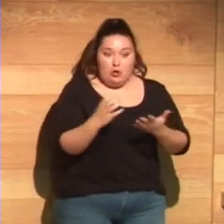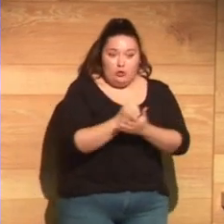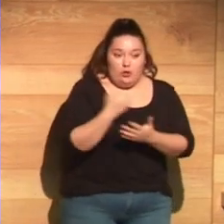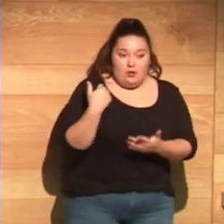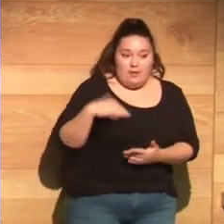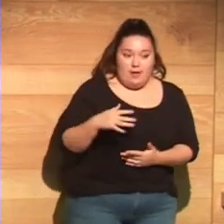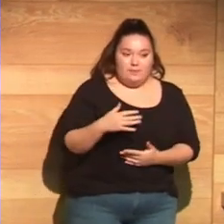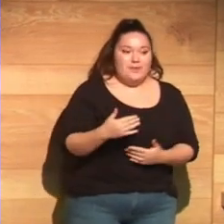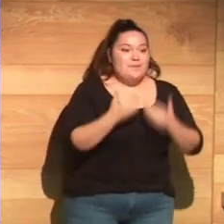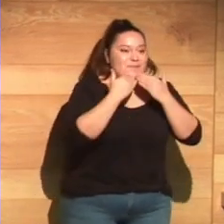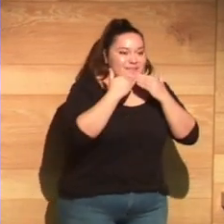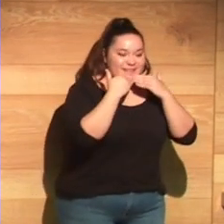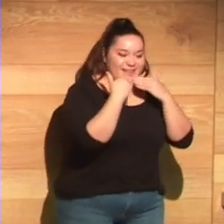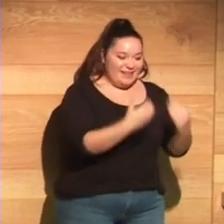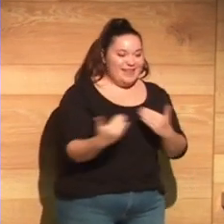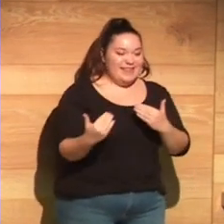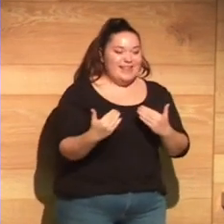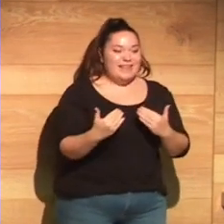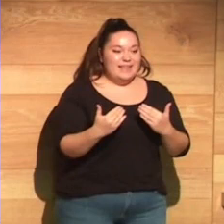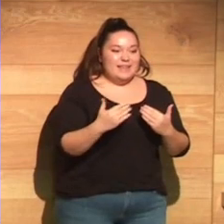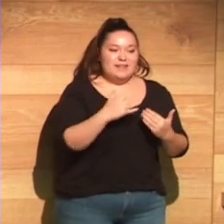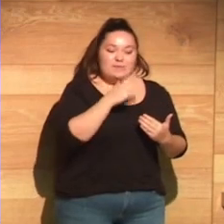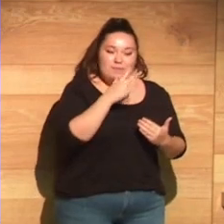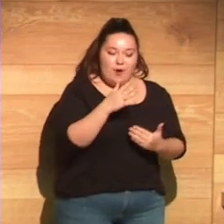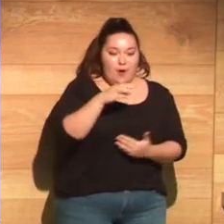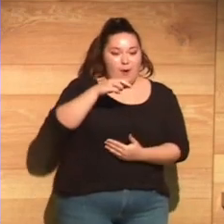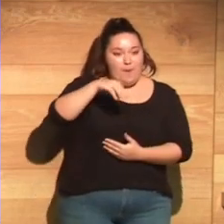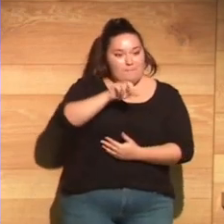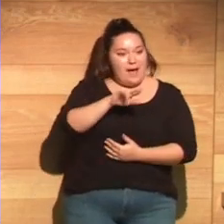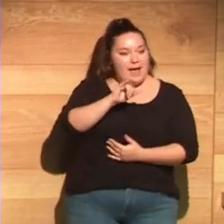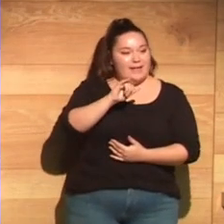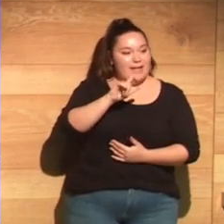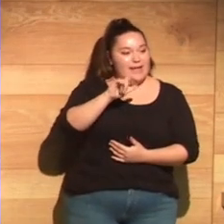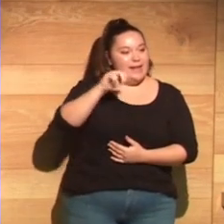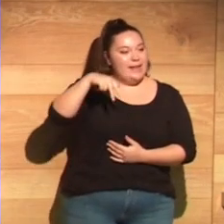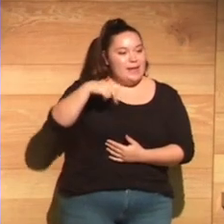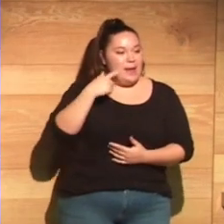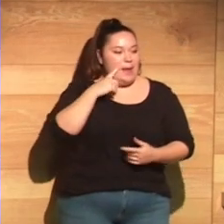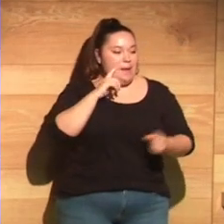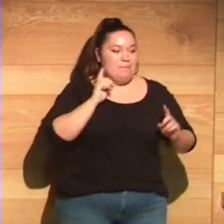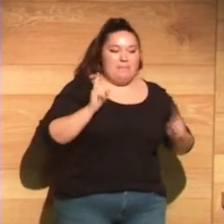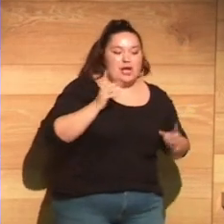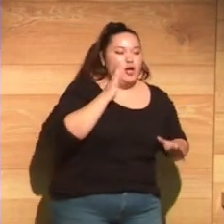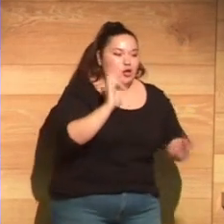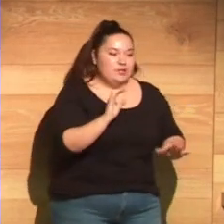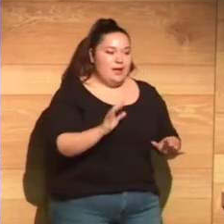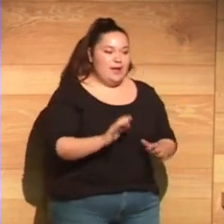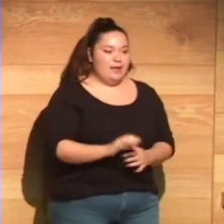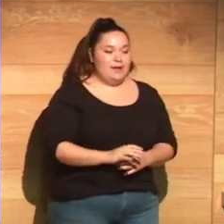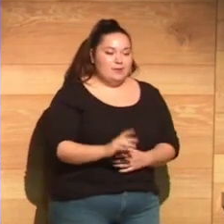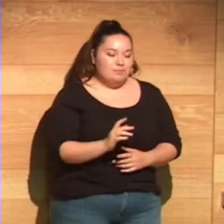creo que ya he contado un montón de cosas. Yo creo que hemos hablado de casi todo. Pues yo solo me queda darte las gracias por mostrarnos a